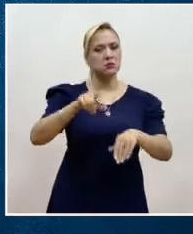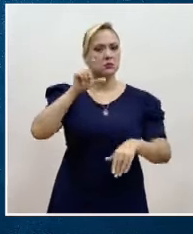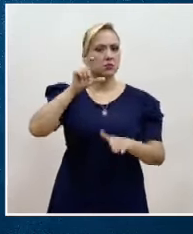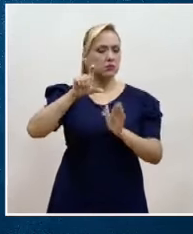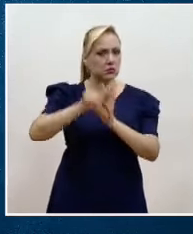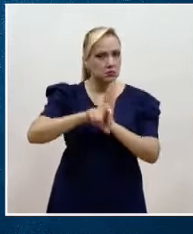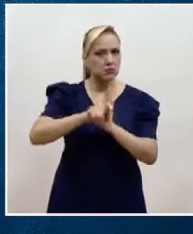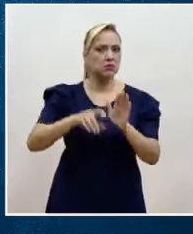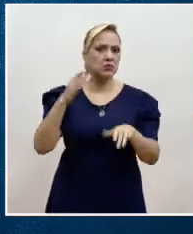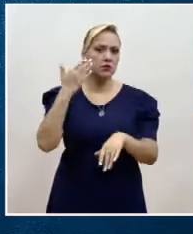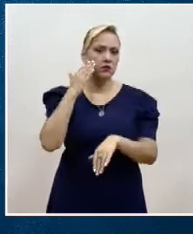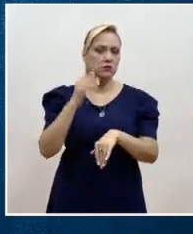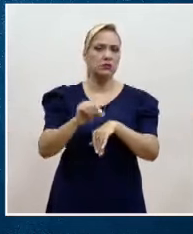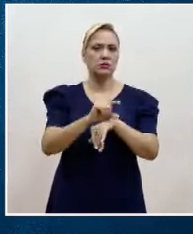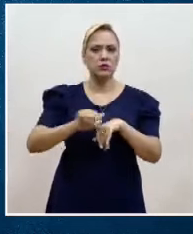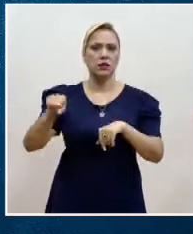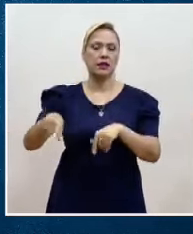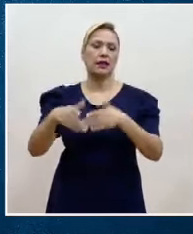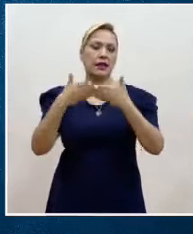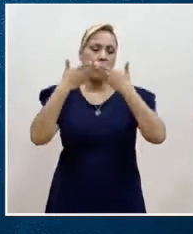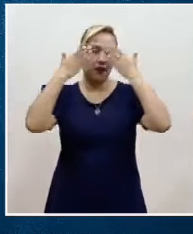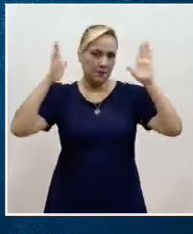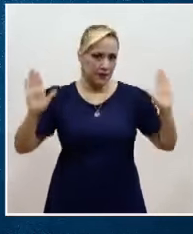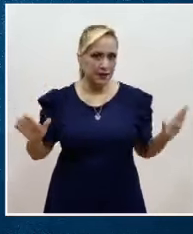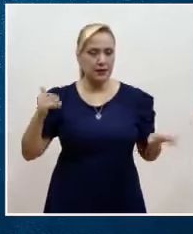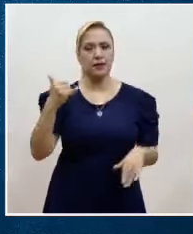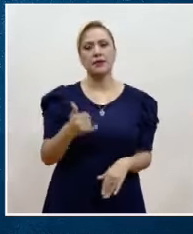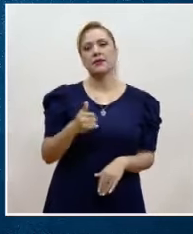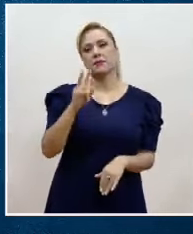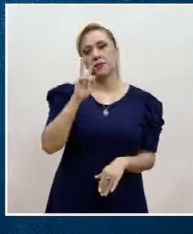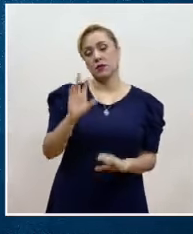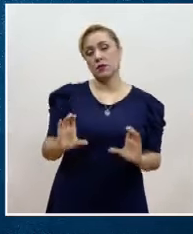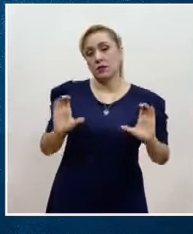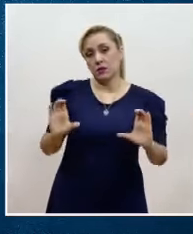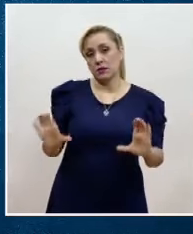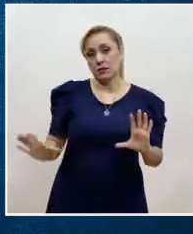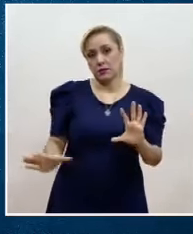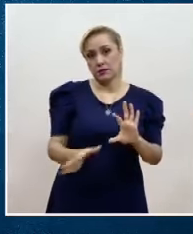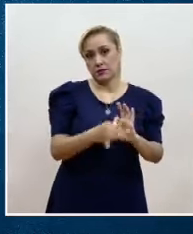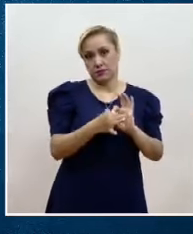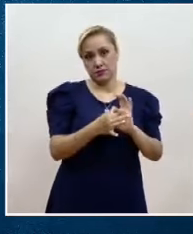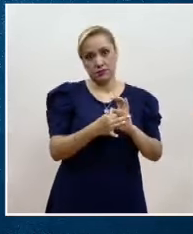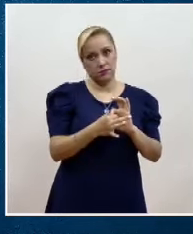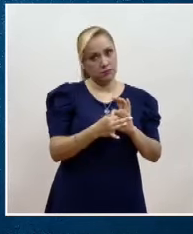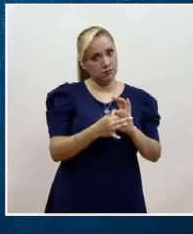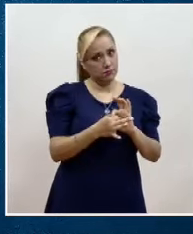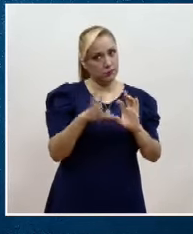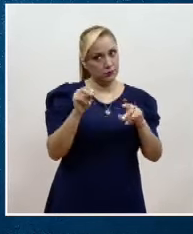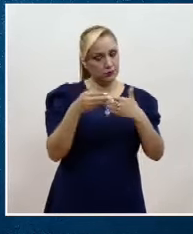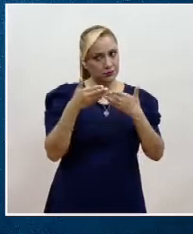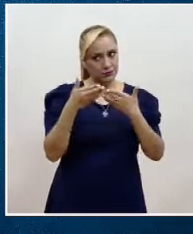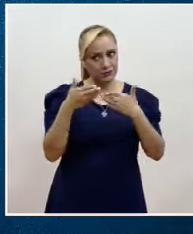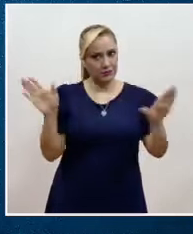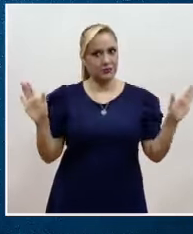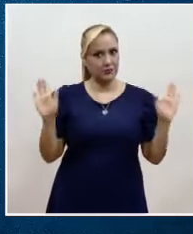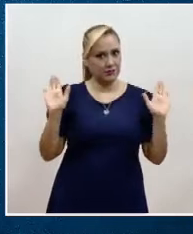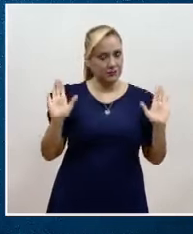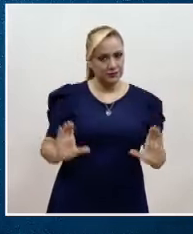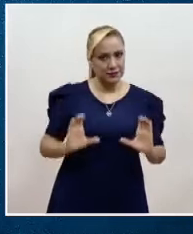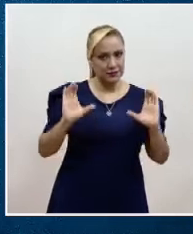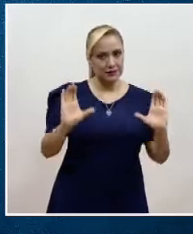Entonces, como abrirnos desde ahí y también ver la seguridad, ver la generación del proceso y